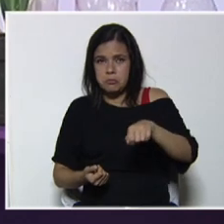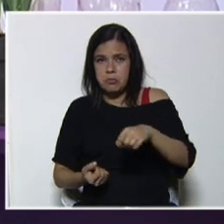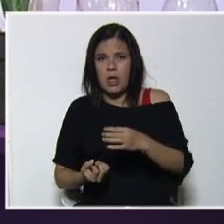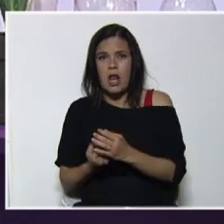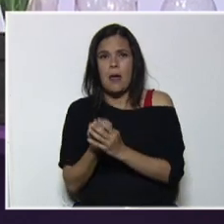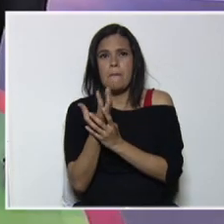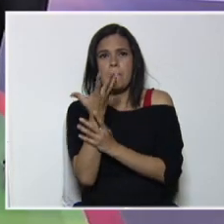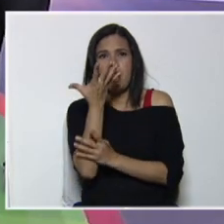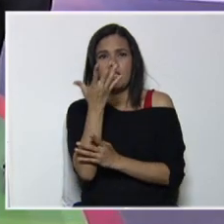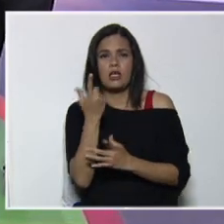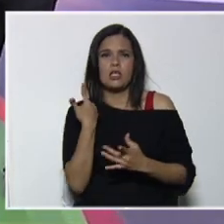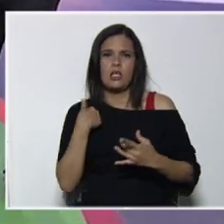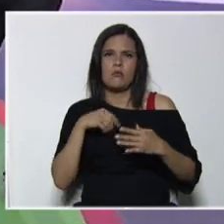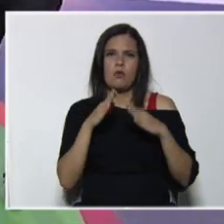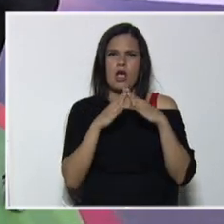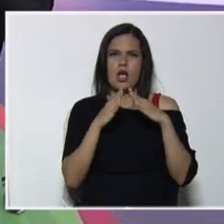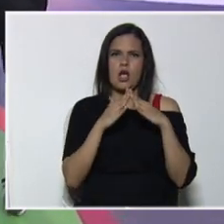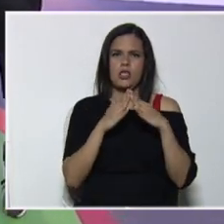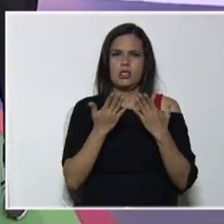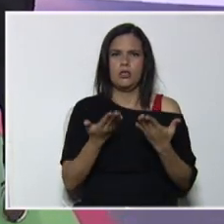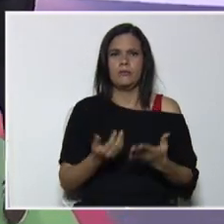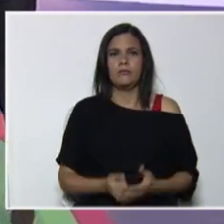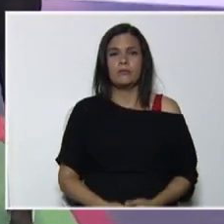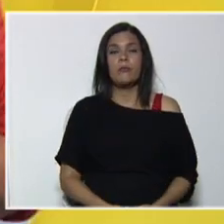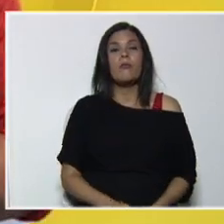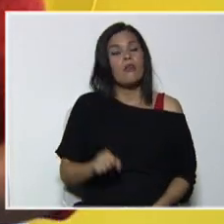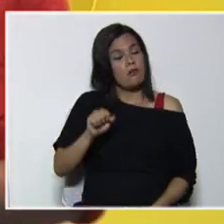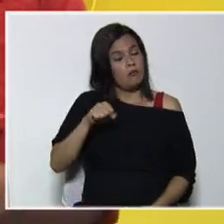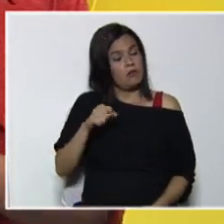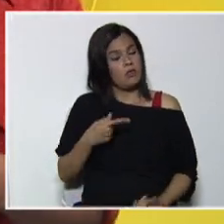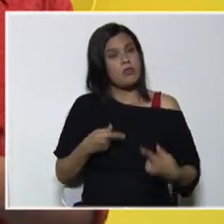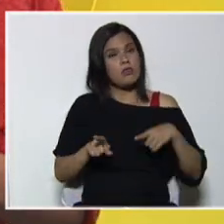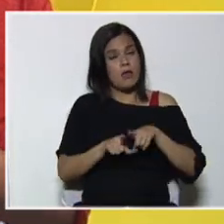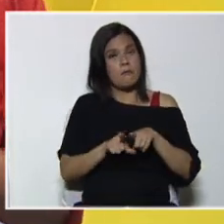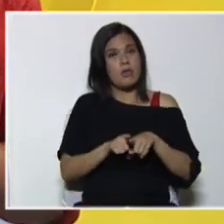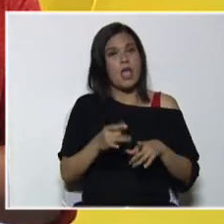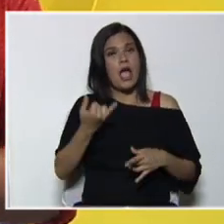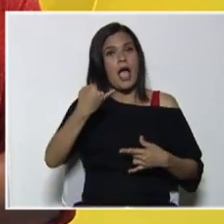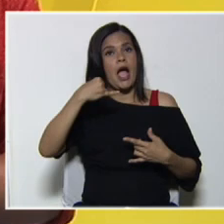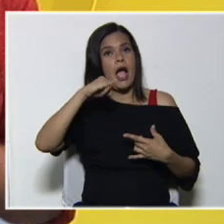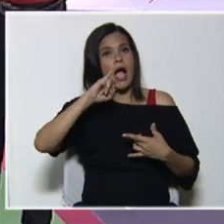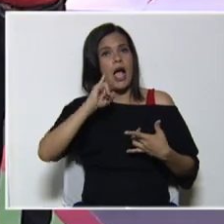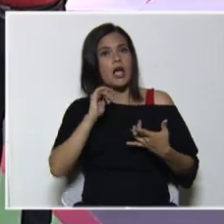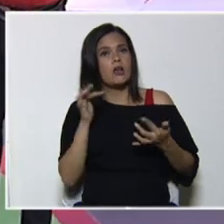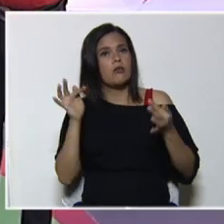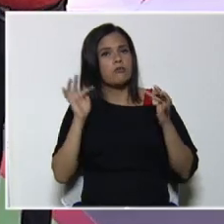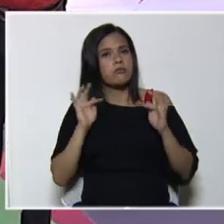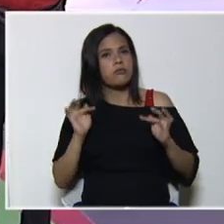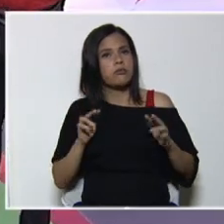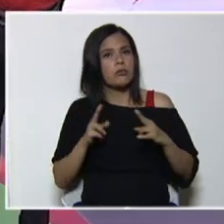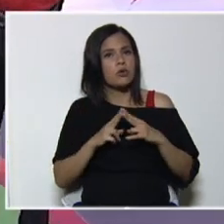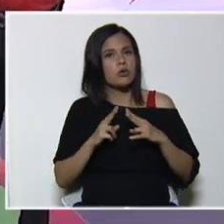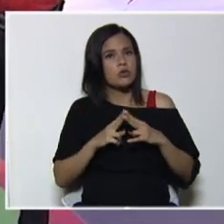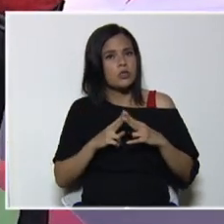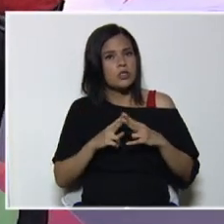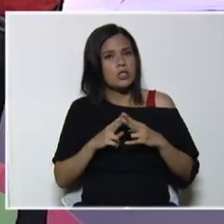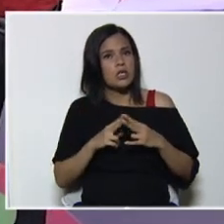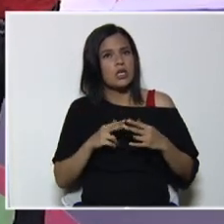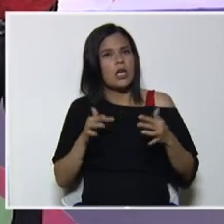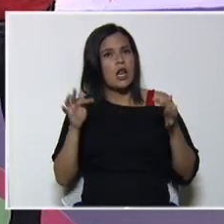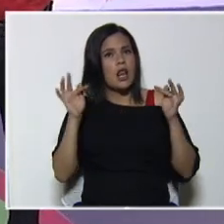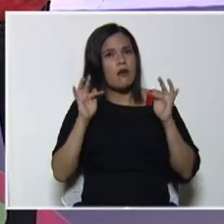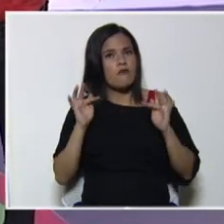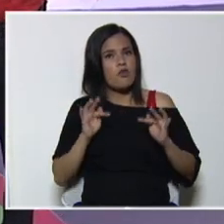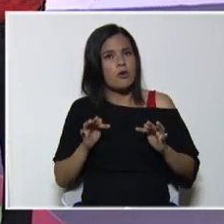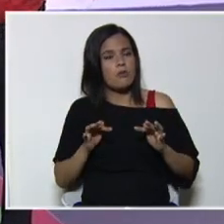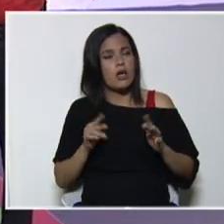tenemos en casa, Edinson. Por supuesto. También hay un método muy conocido que es el método de irrigación. Este